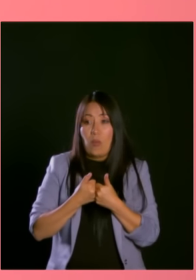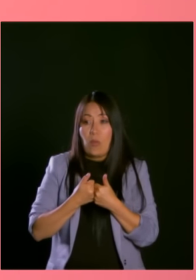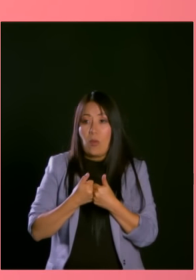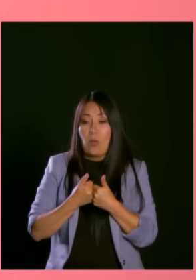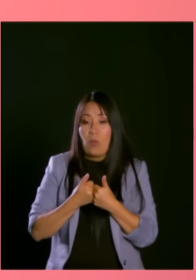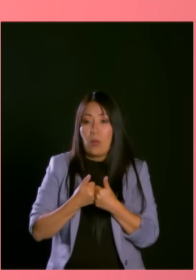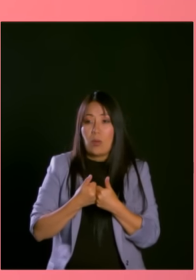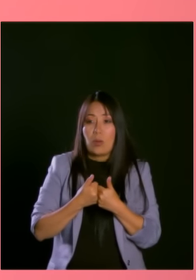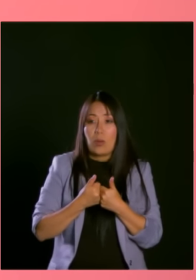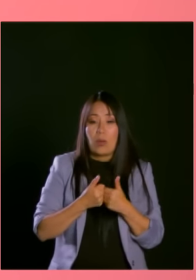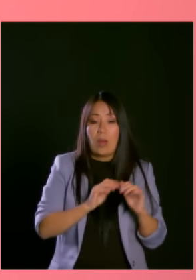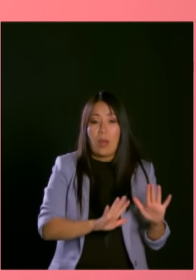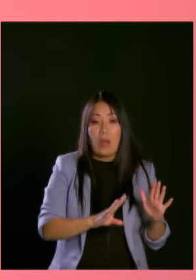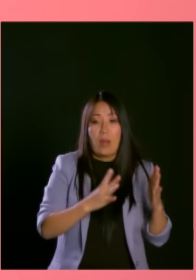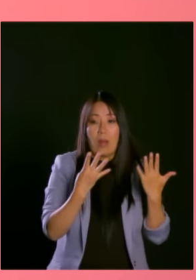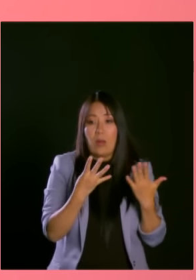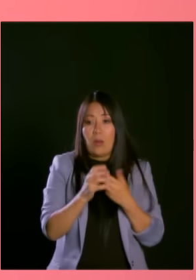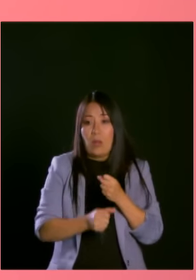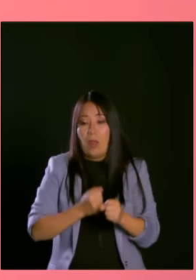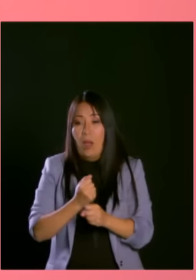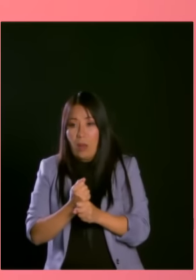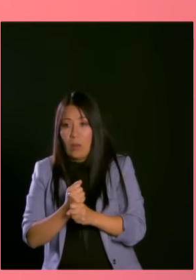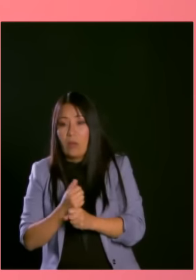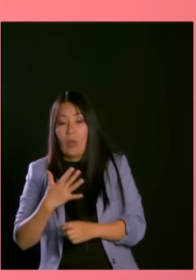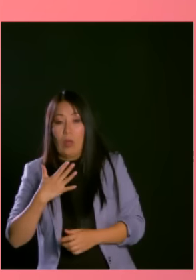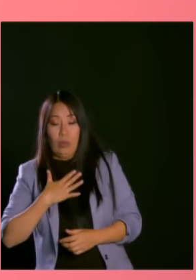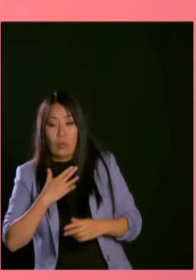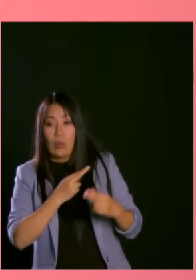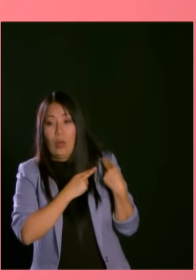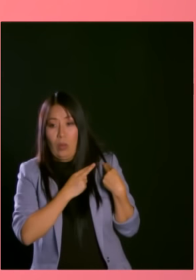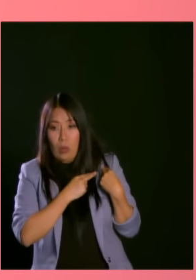soy un hombre responsable, no sé si me la entrega así o...